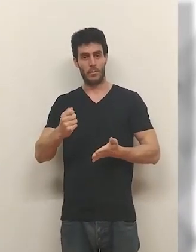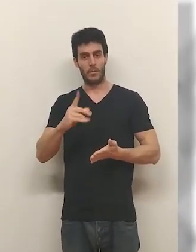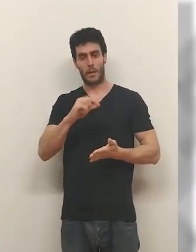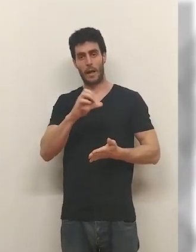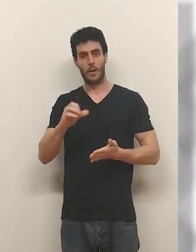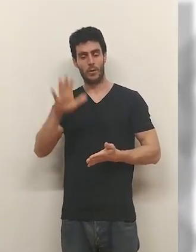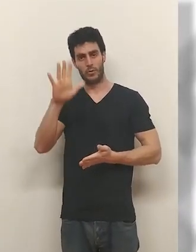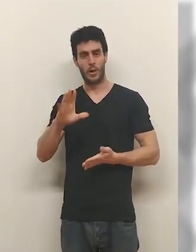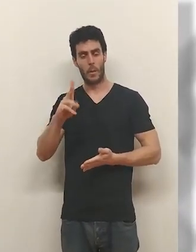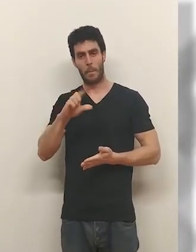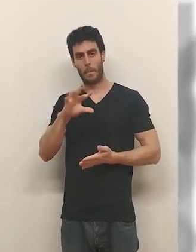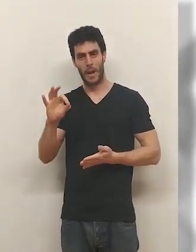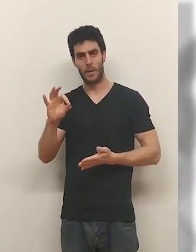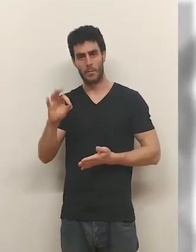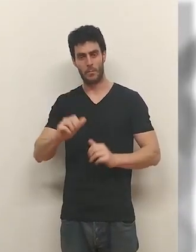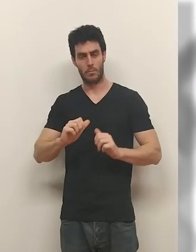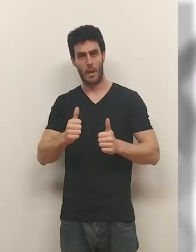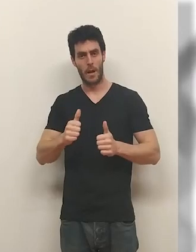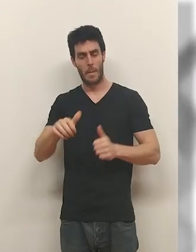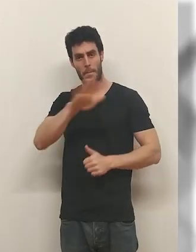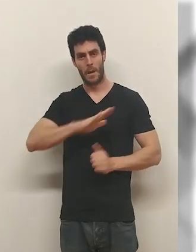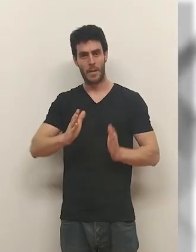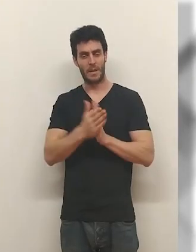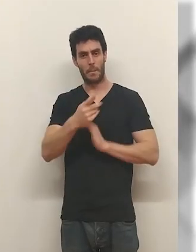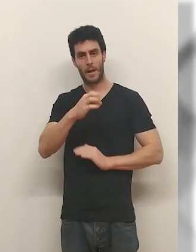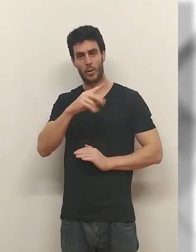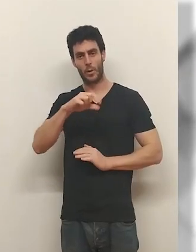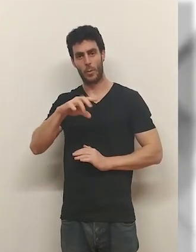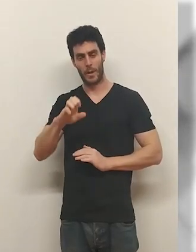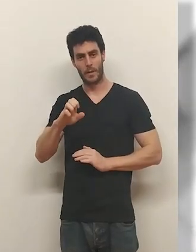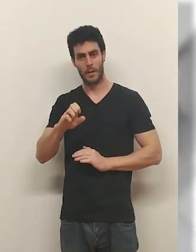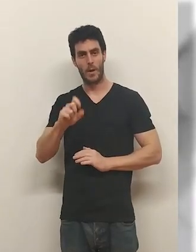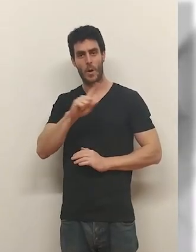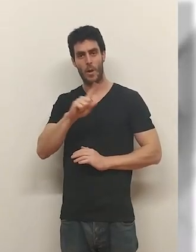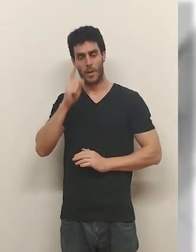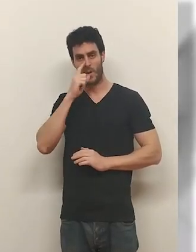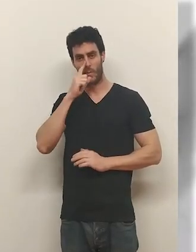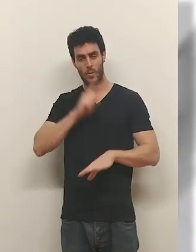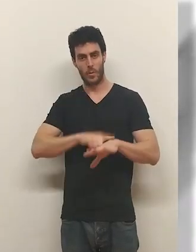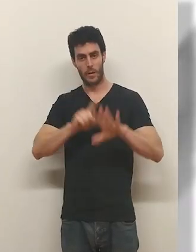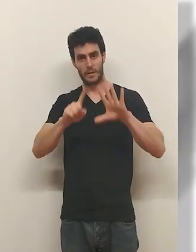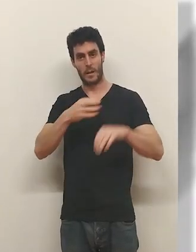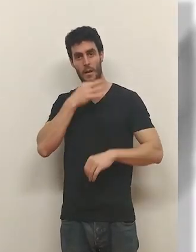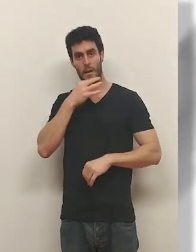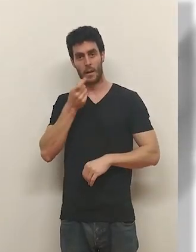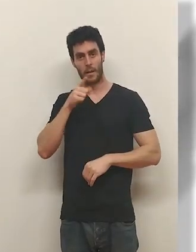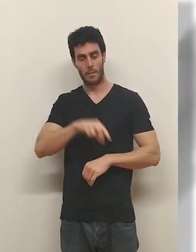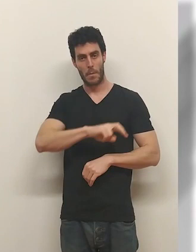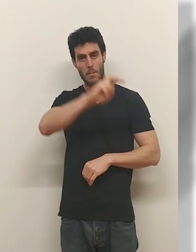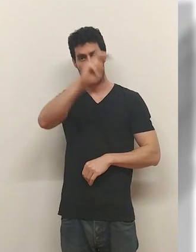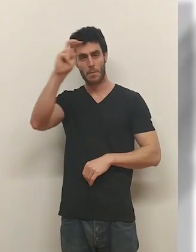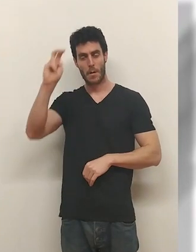V en Palio que partirá de la plaza de San Bartolomé el próximo 11 de junio a las 6 de la tarde y que